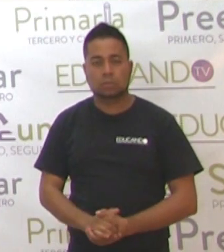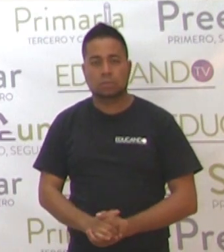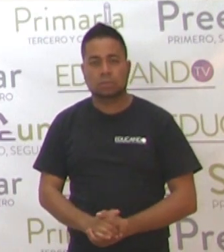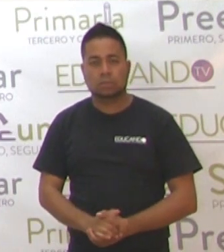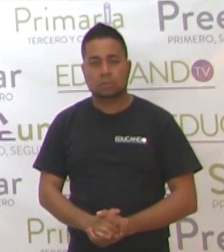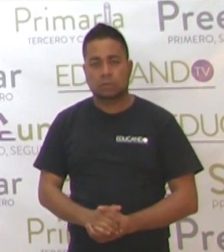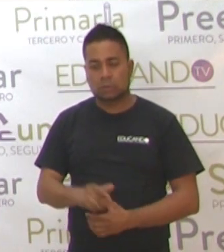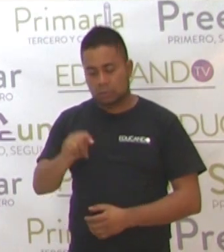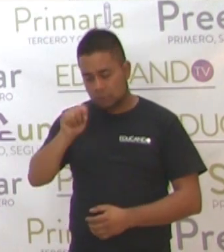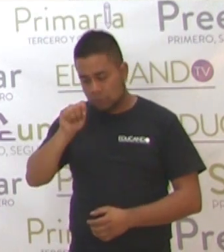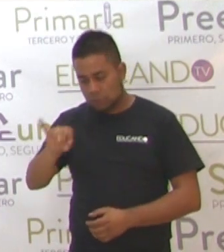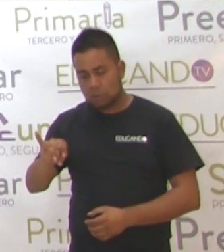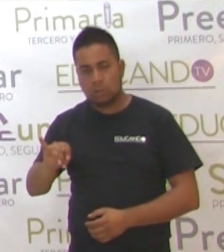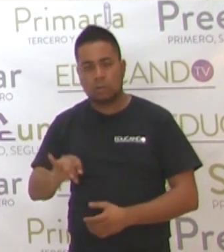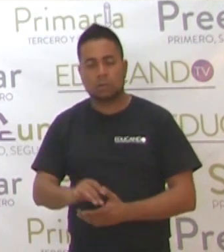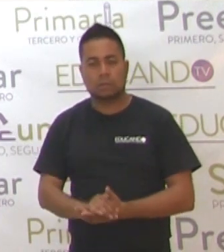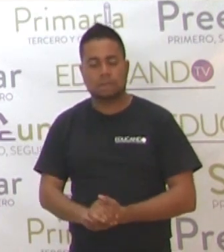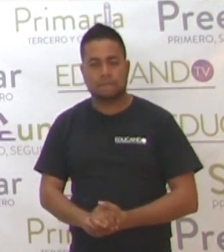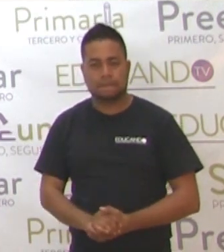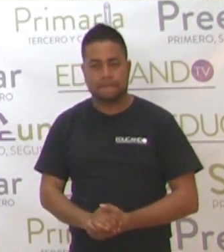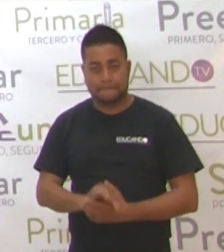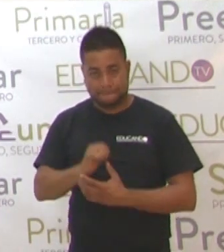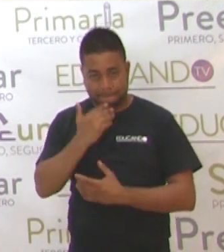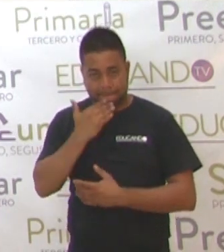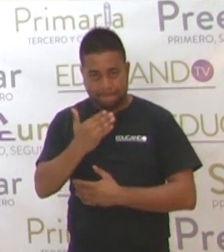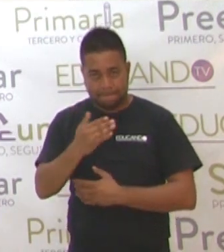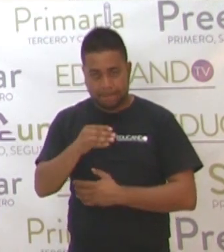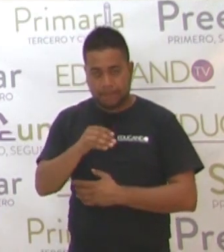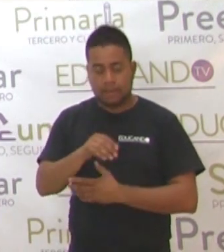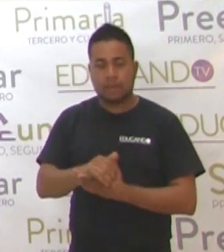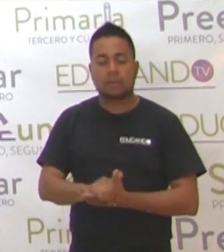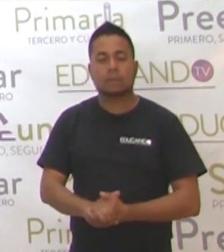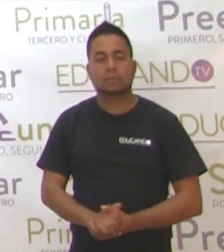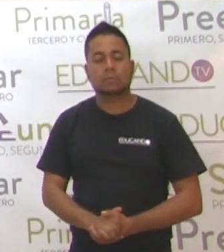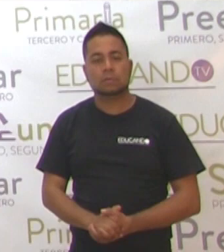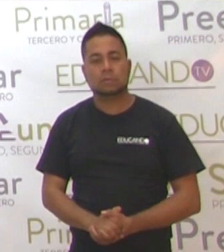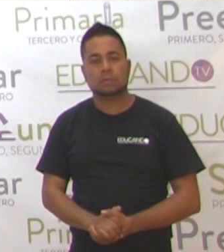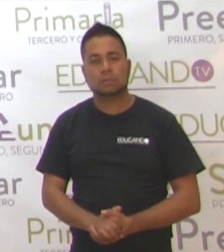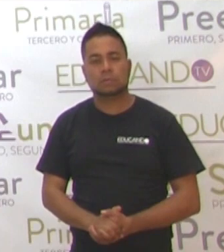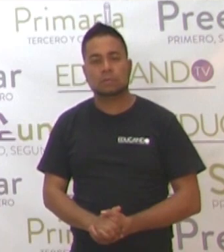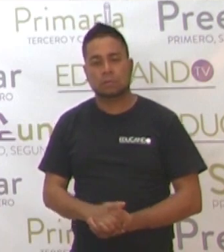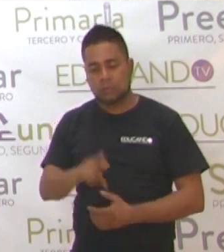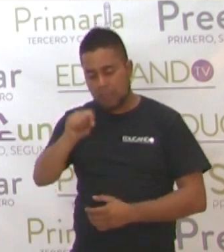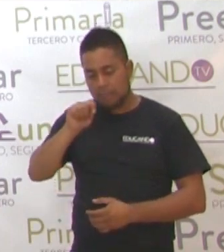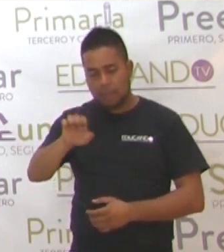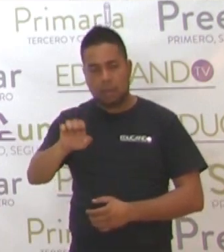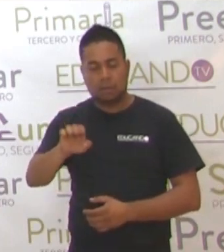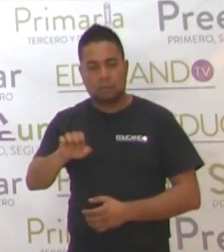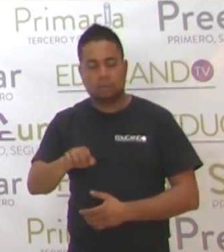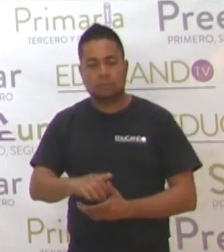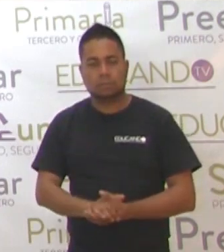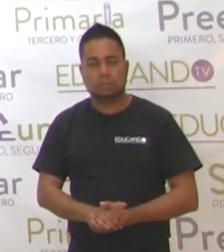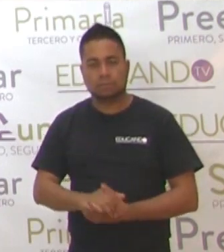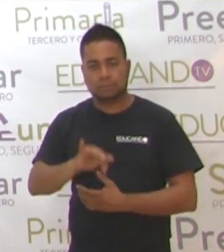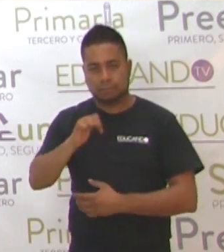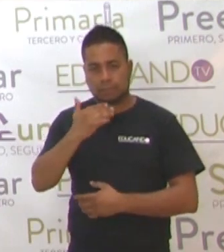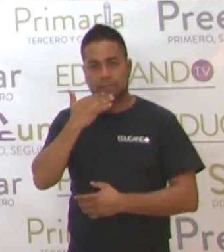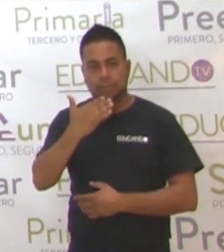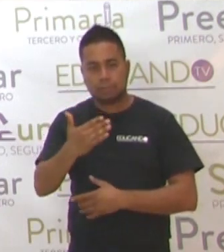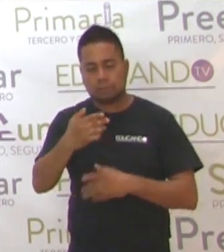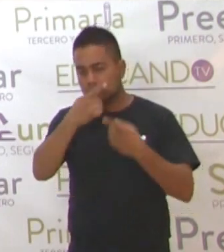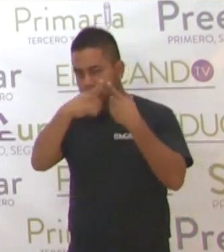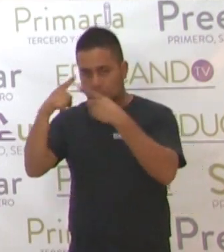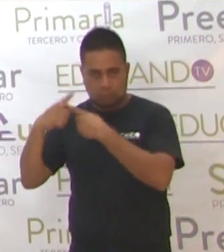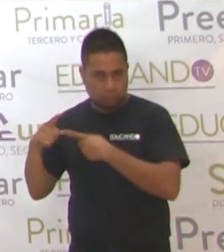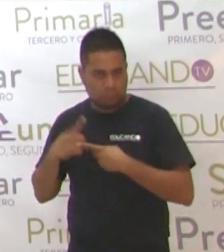ti bien también tenemos bien entre